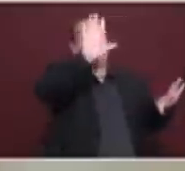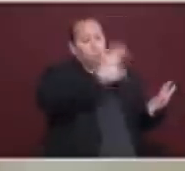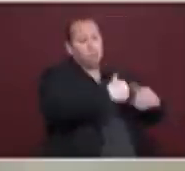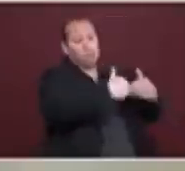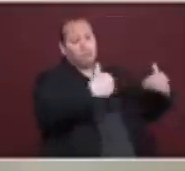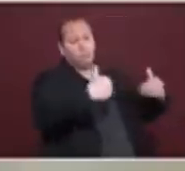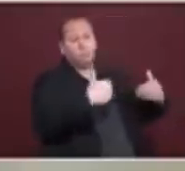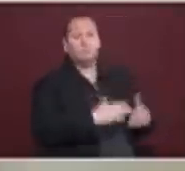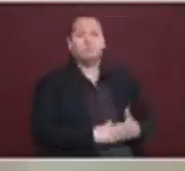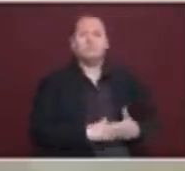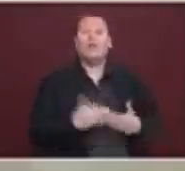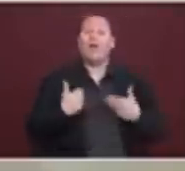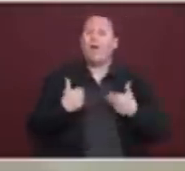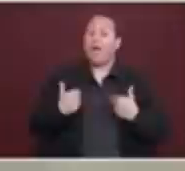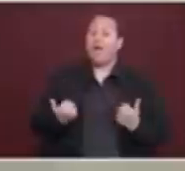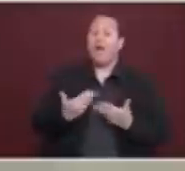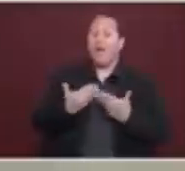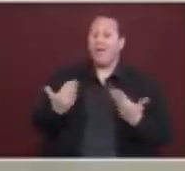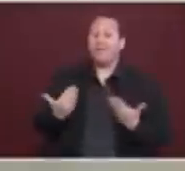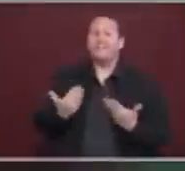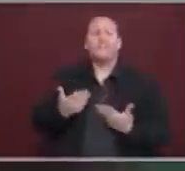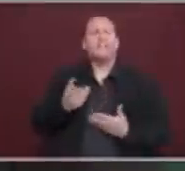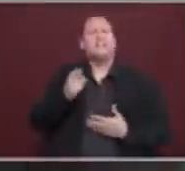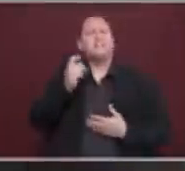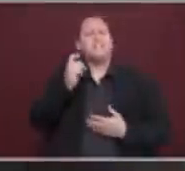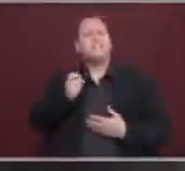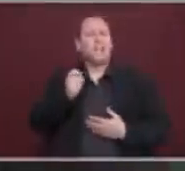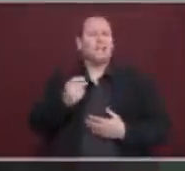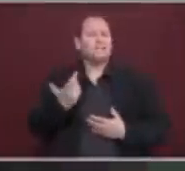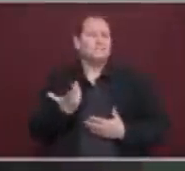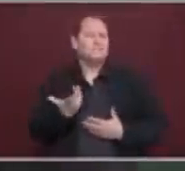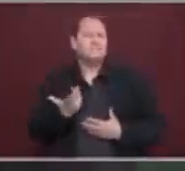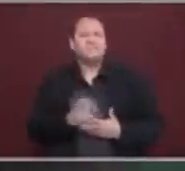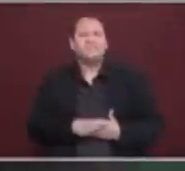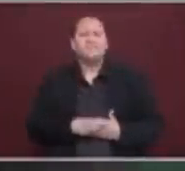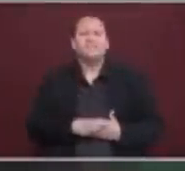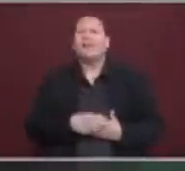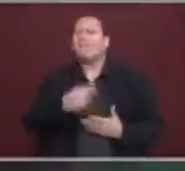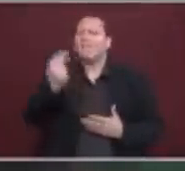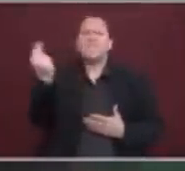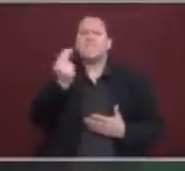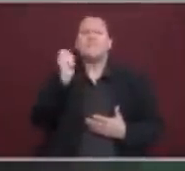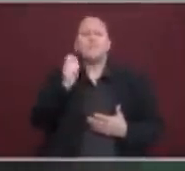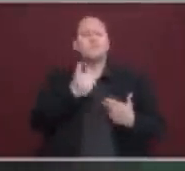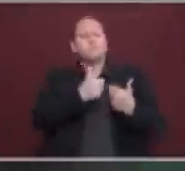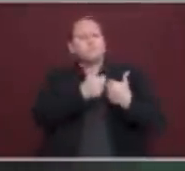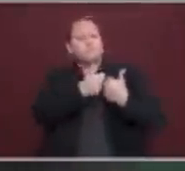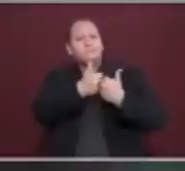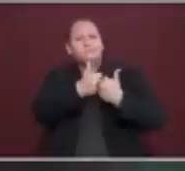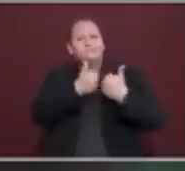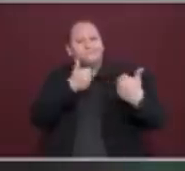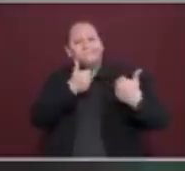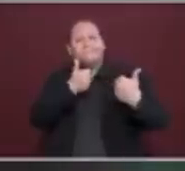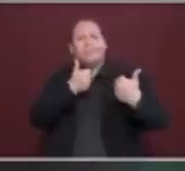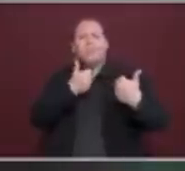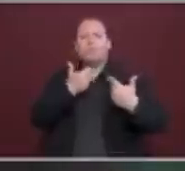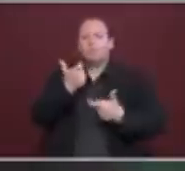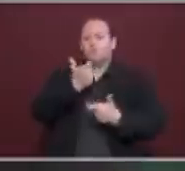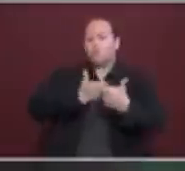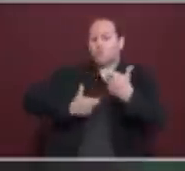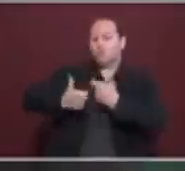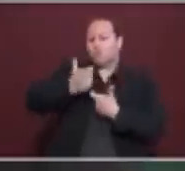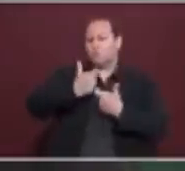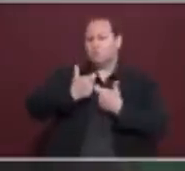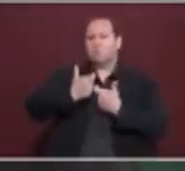licenciado lo que se necesita es separar el poder económico